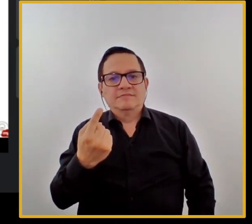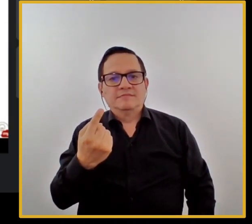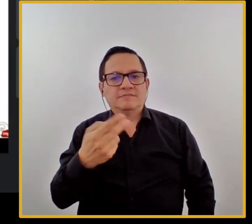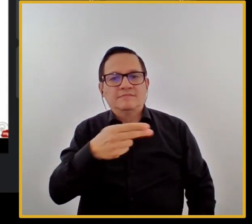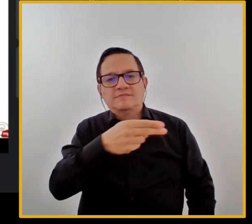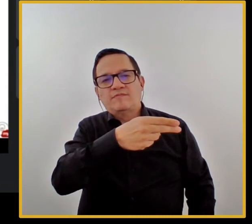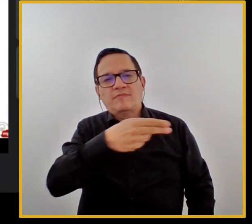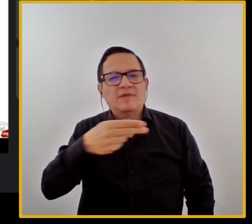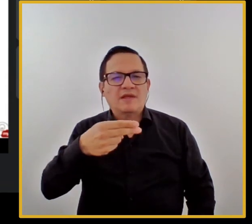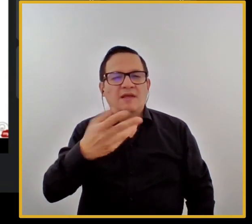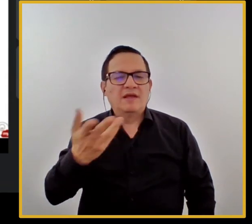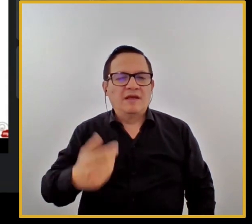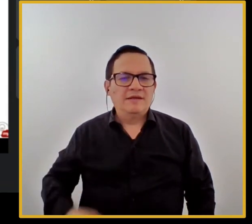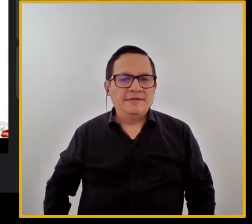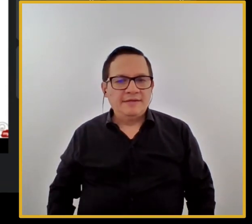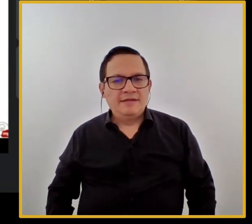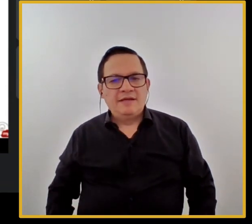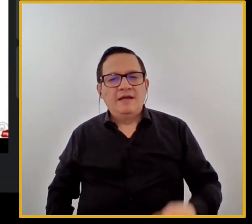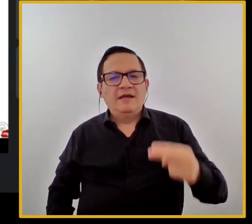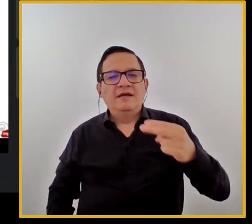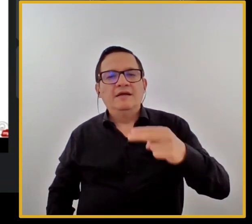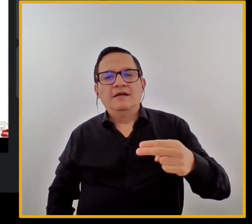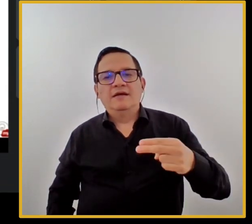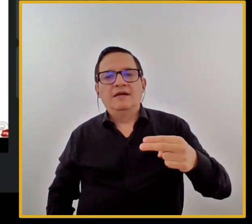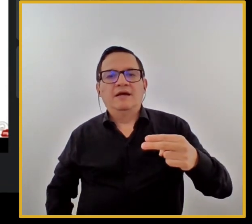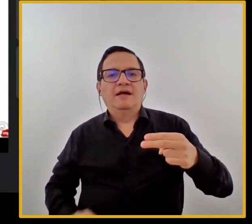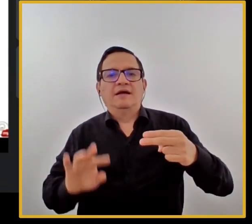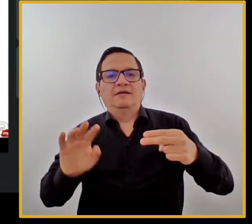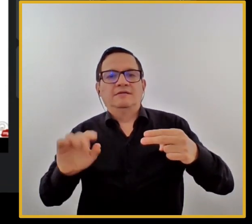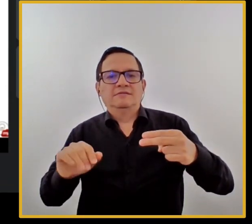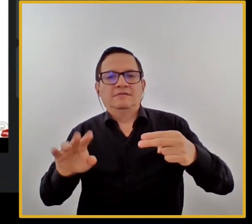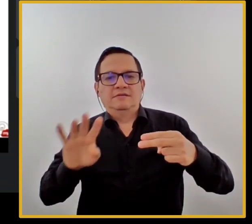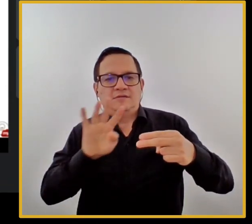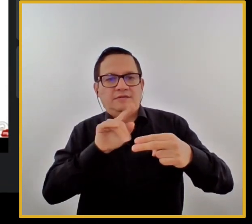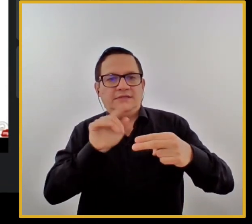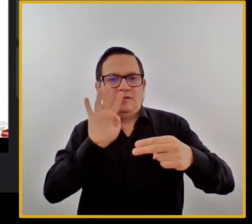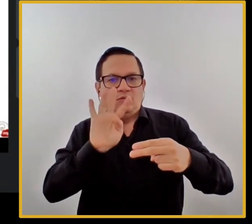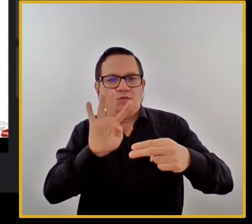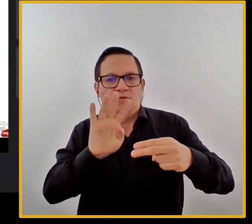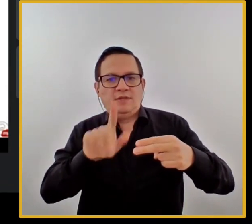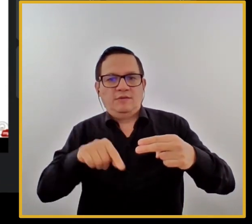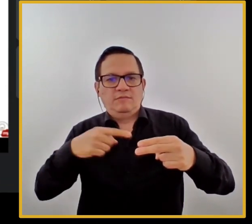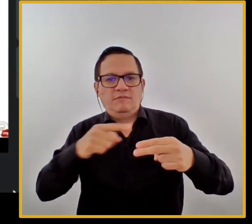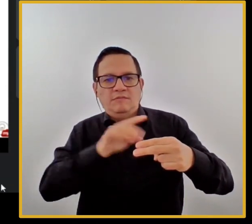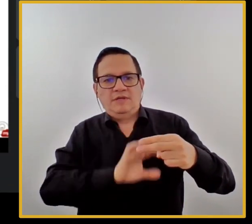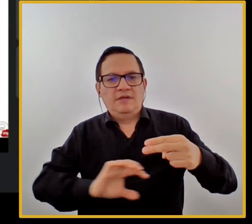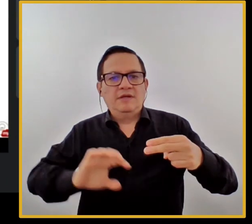igual a ¿qué? Entonces este 4 lo paso acá a multiplicar, me queda 4